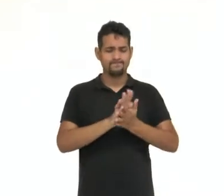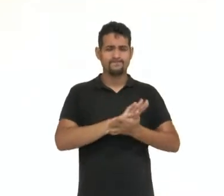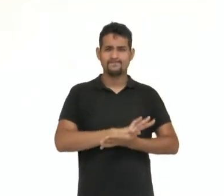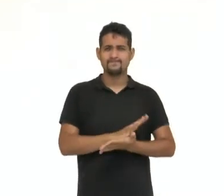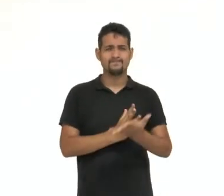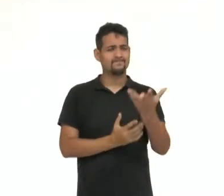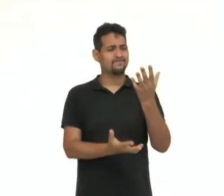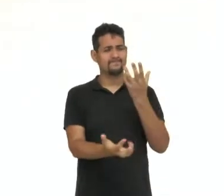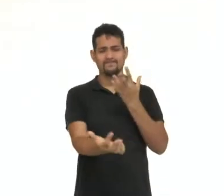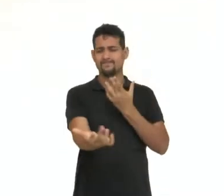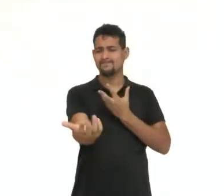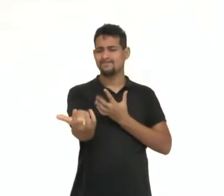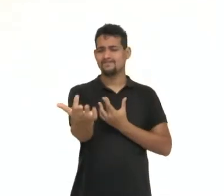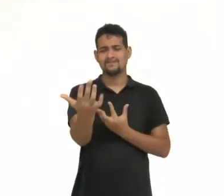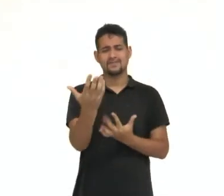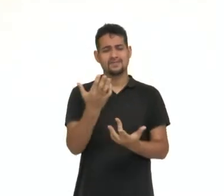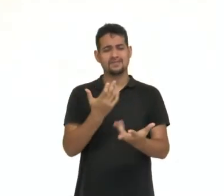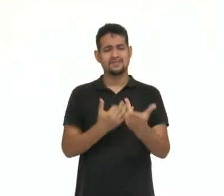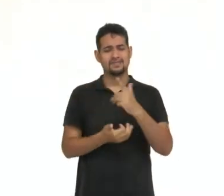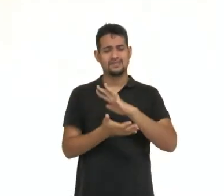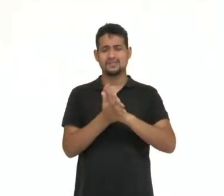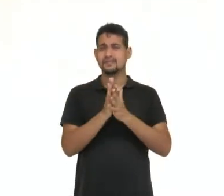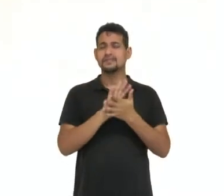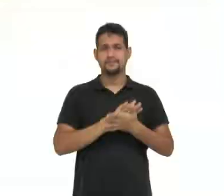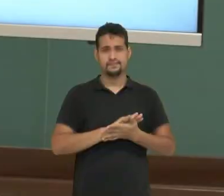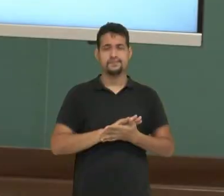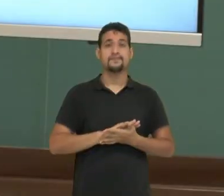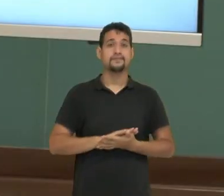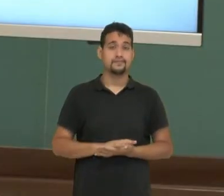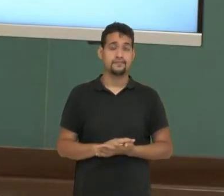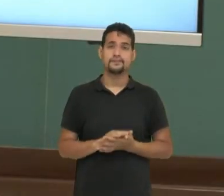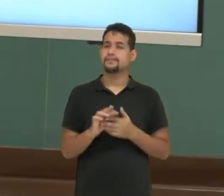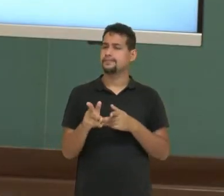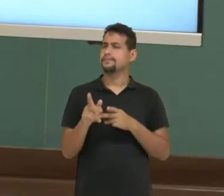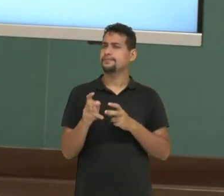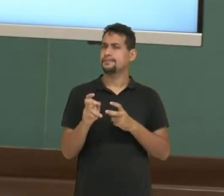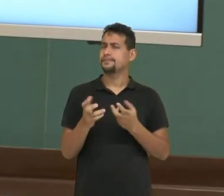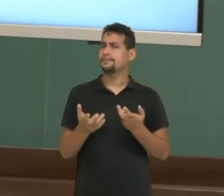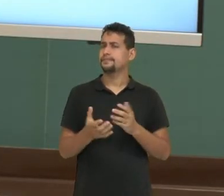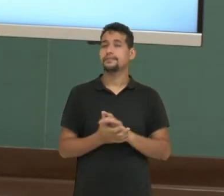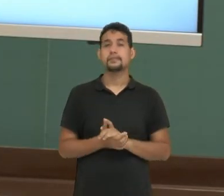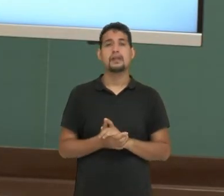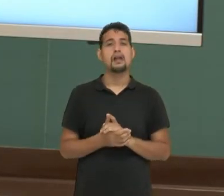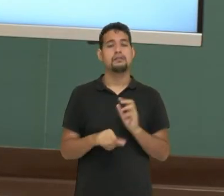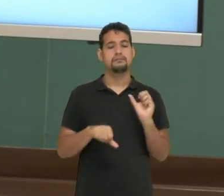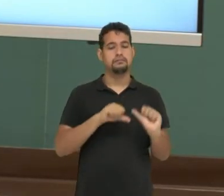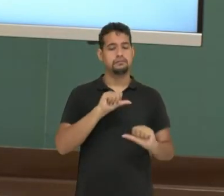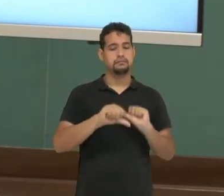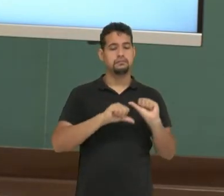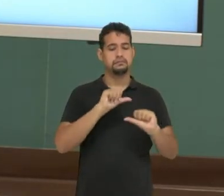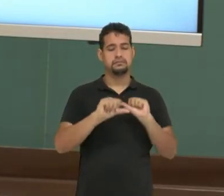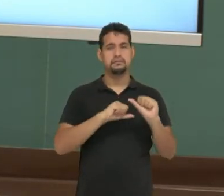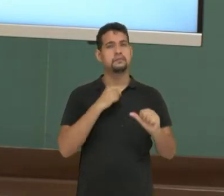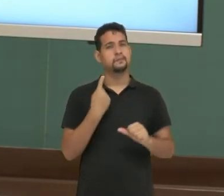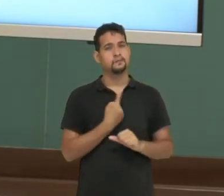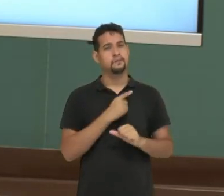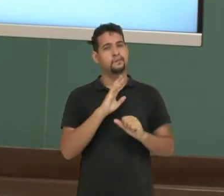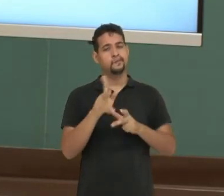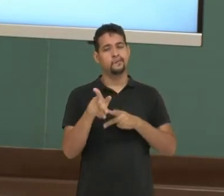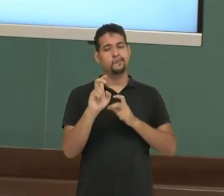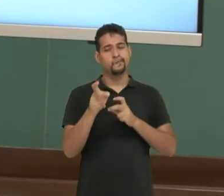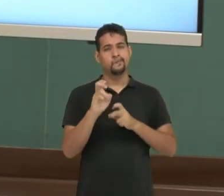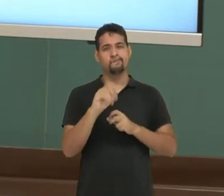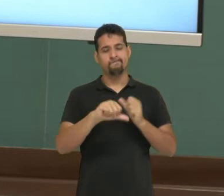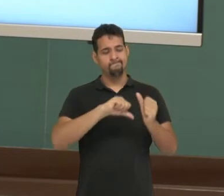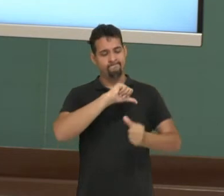incendios forestales y la sequía. Entonces, observen, ¿eh? Essa mudança, a gente já percebe aqui também,